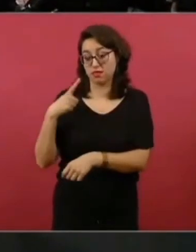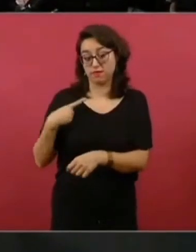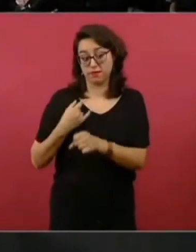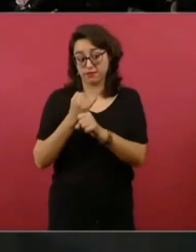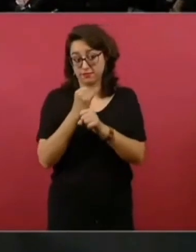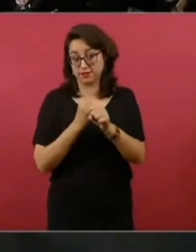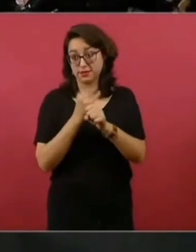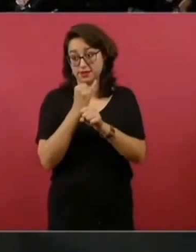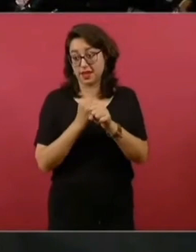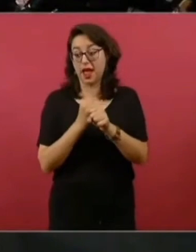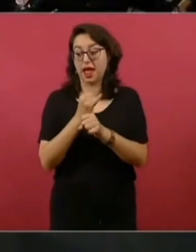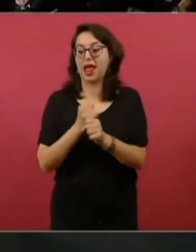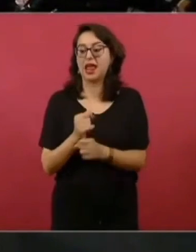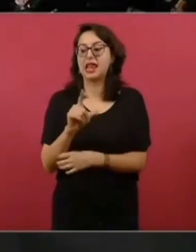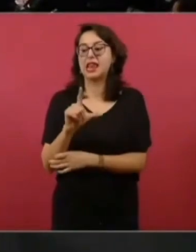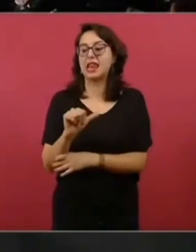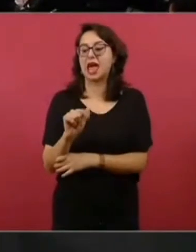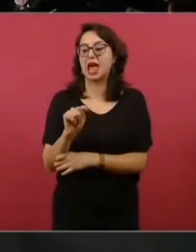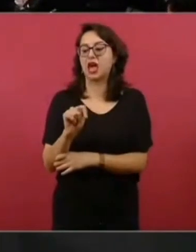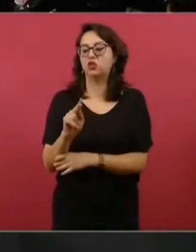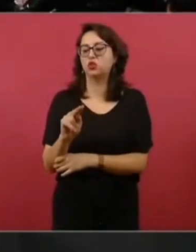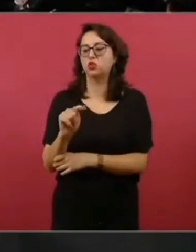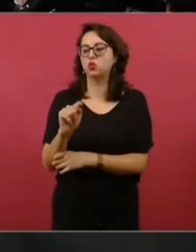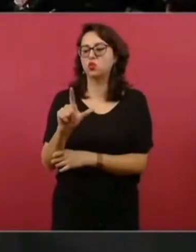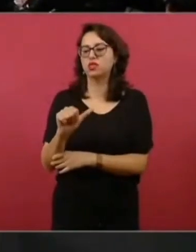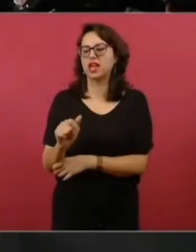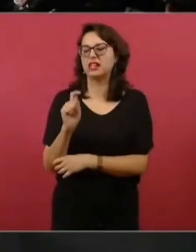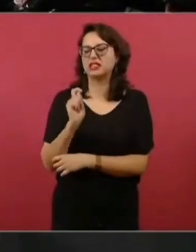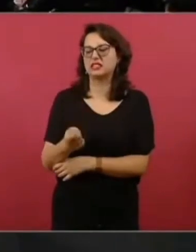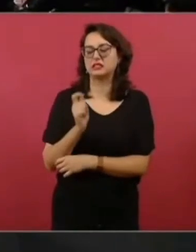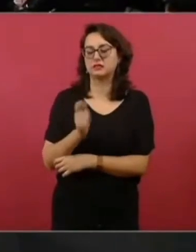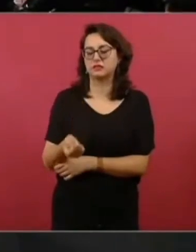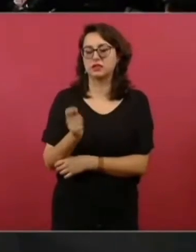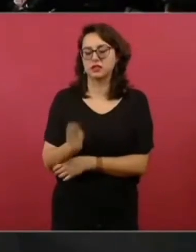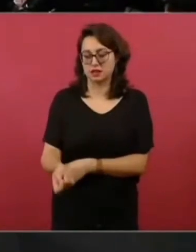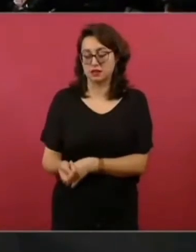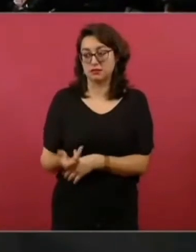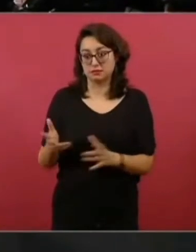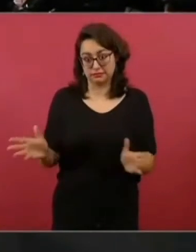Como siempre decimos, no puede haber texto sin contexto.